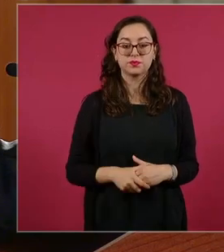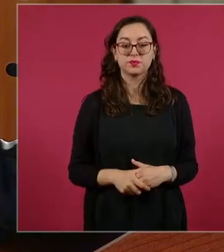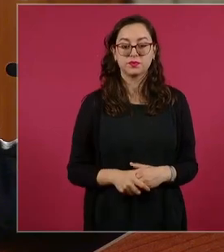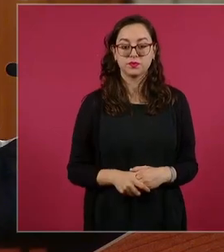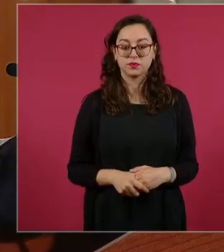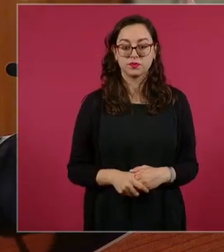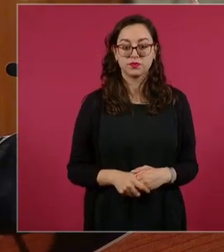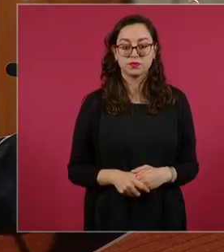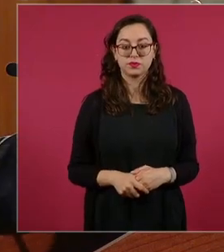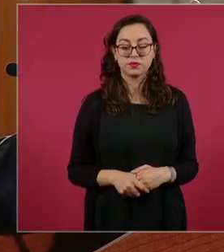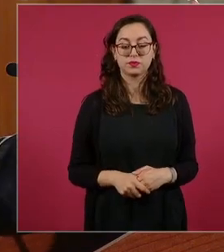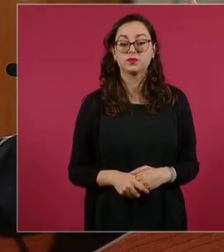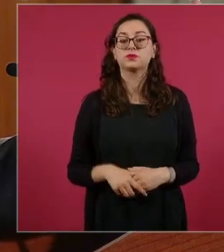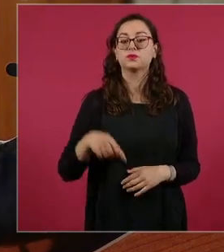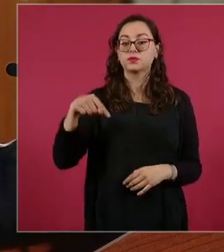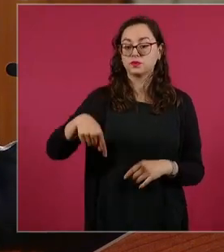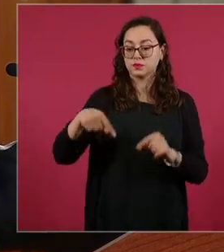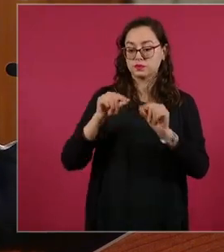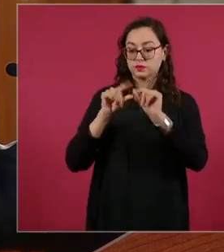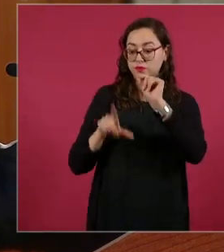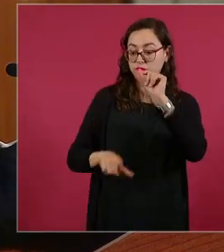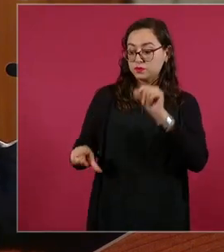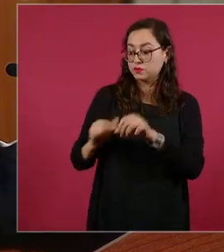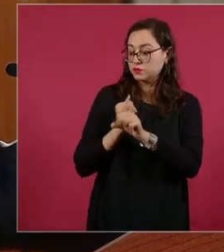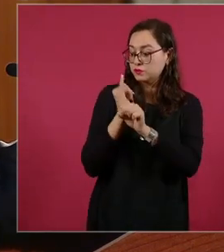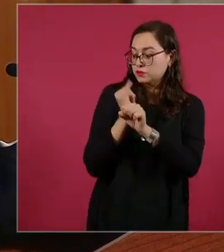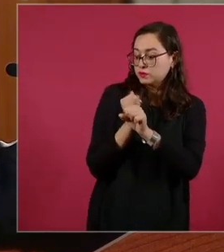¿Aquí en México a quién consultaste?